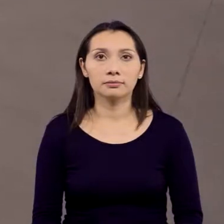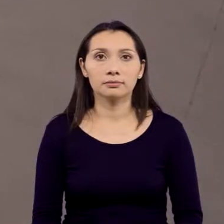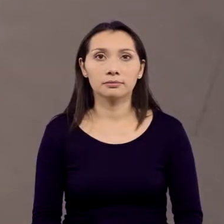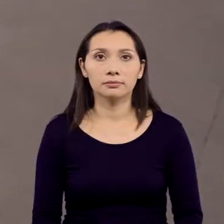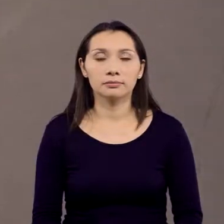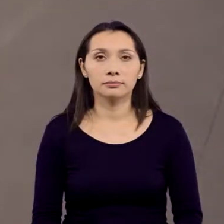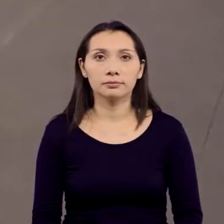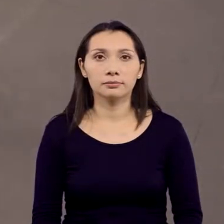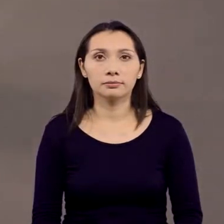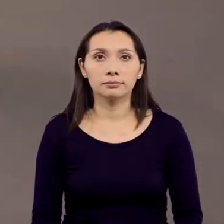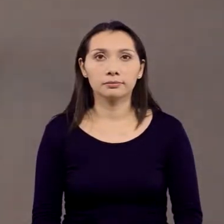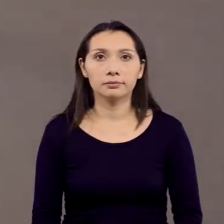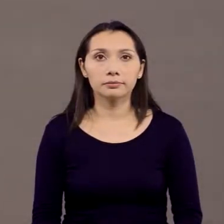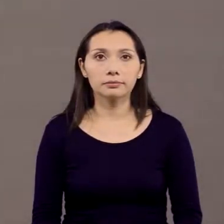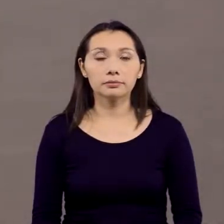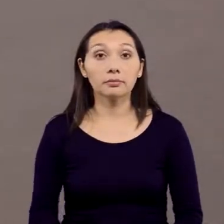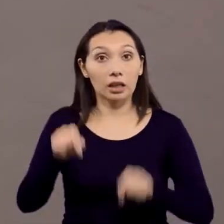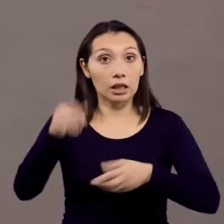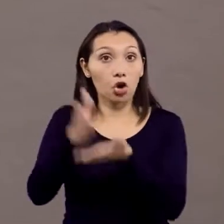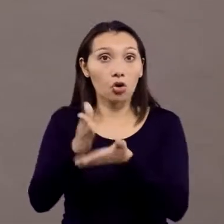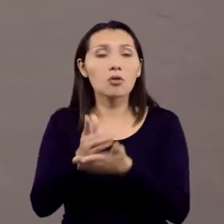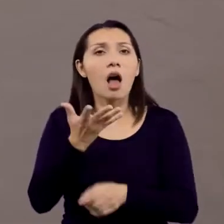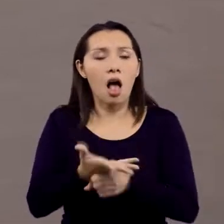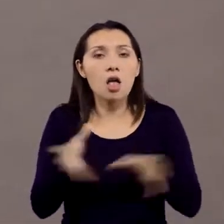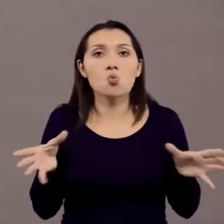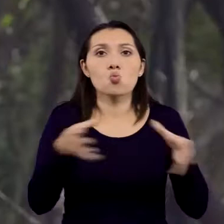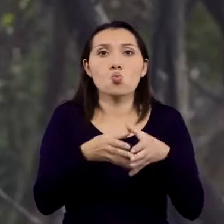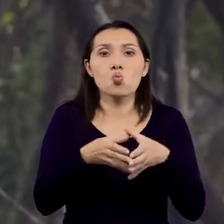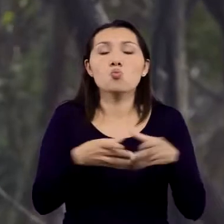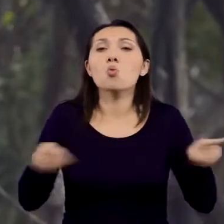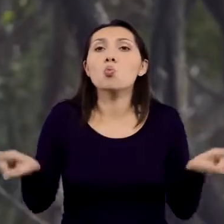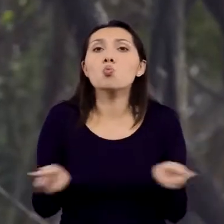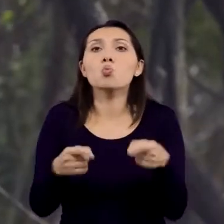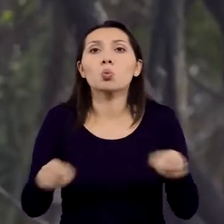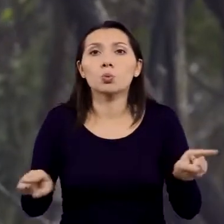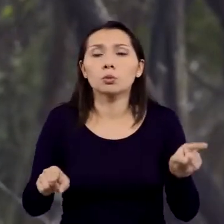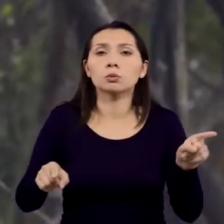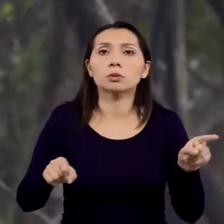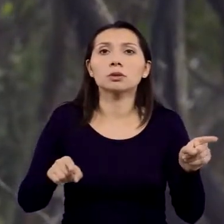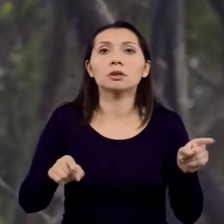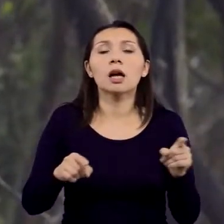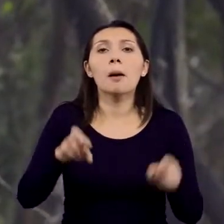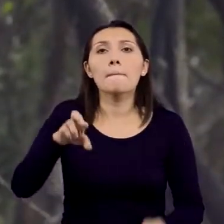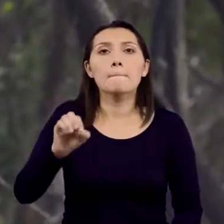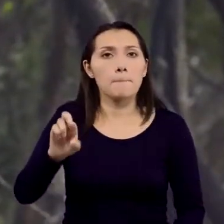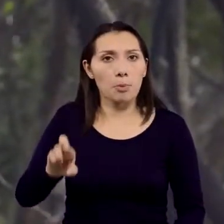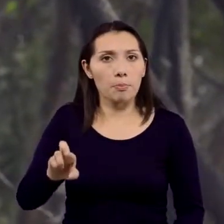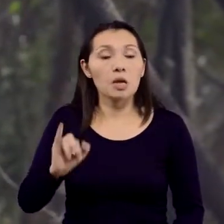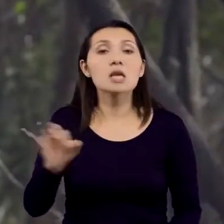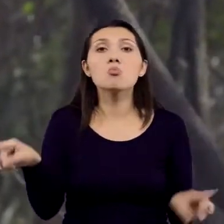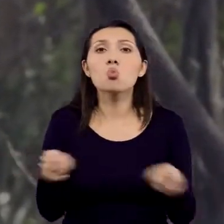Le cometen una falta. Se cae. En el colegio tenemos una banda instrumental de música pop